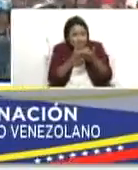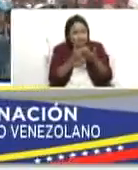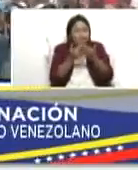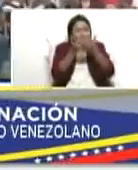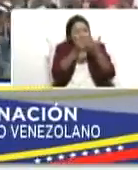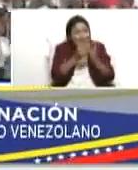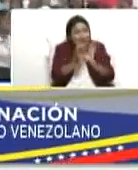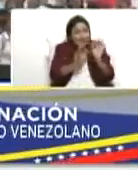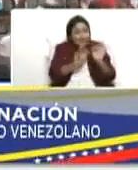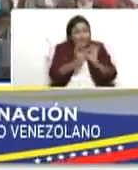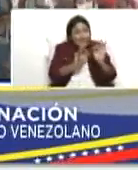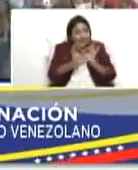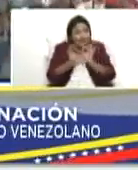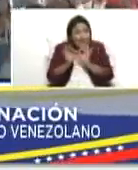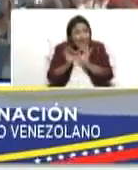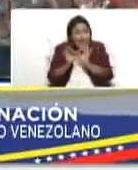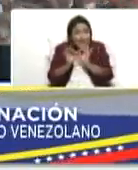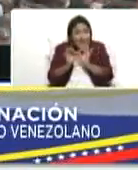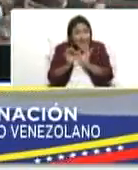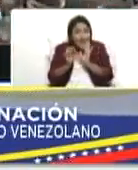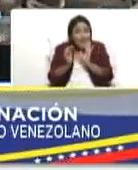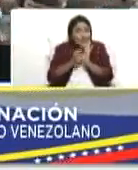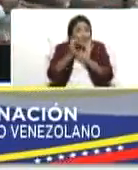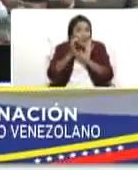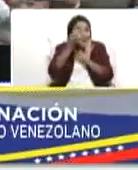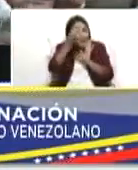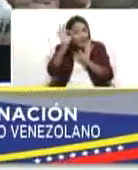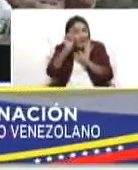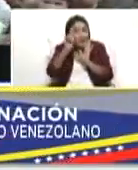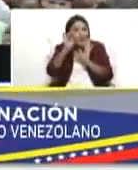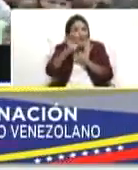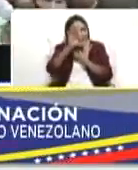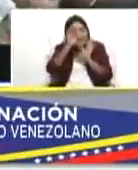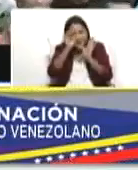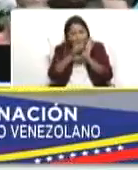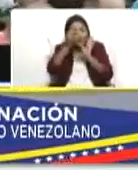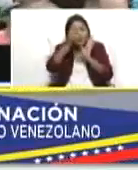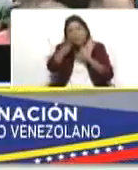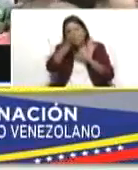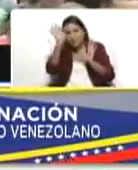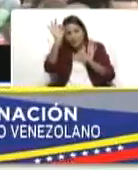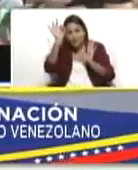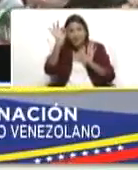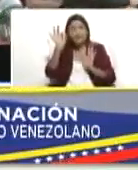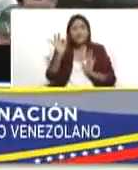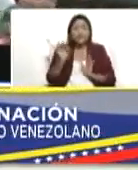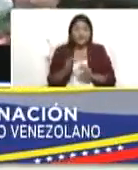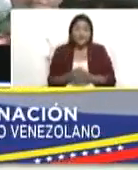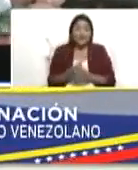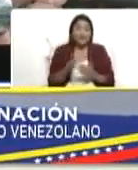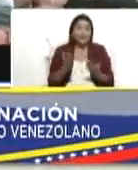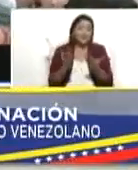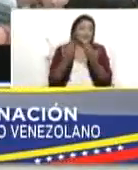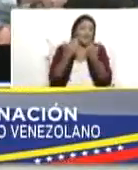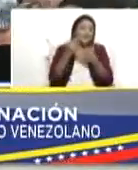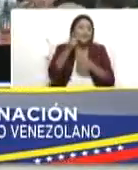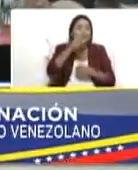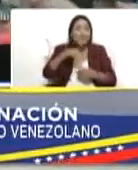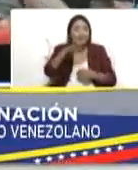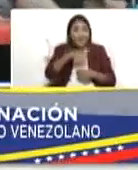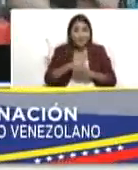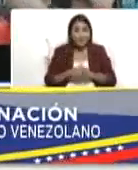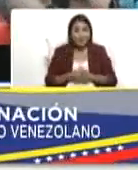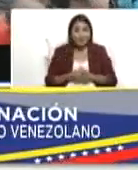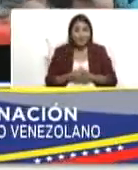revisado pasar este examen con buenas notas con La venia de nuestro pueblo con